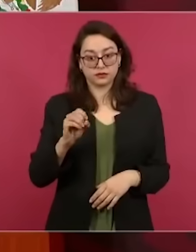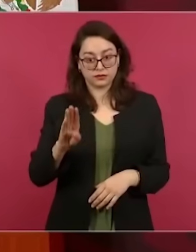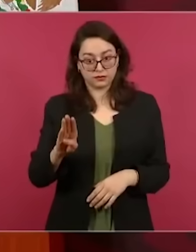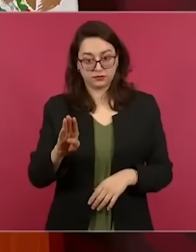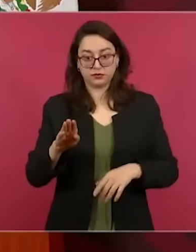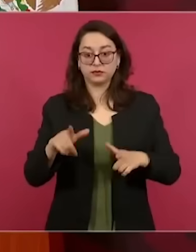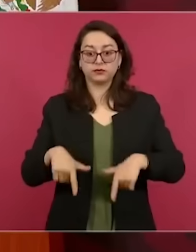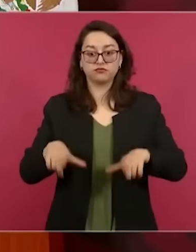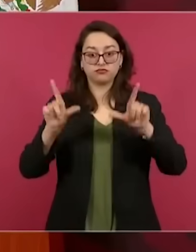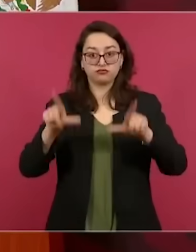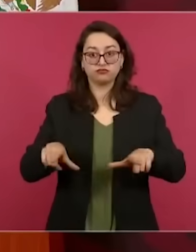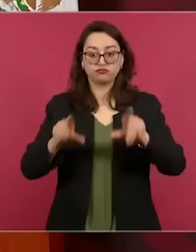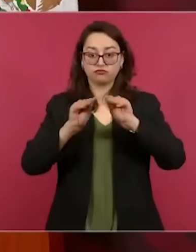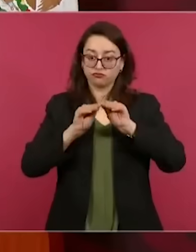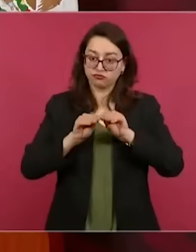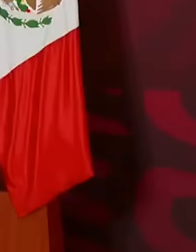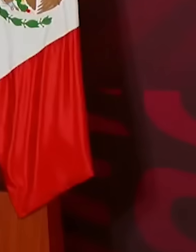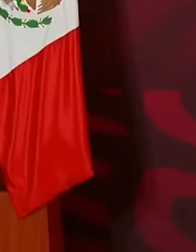abierto a todos.